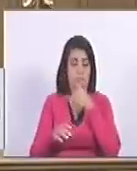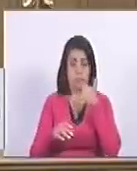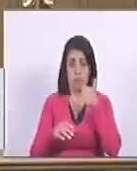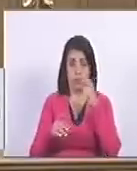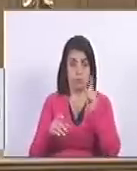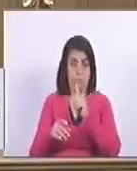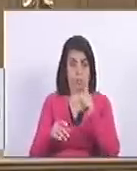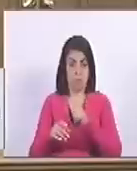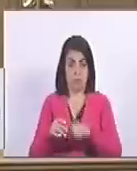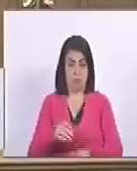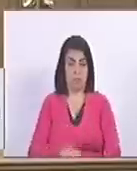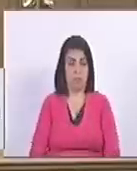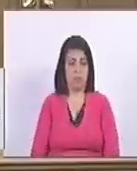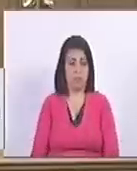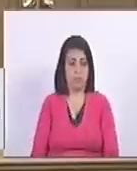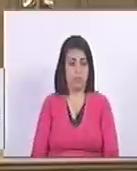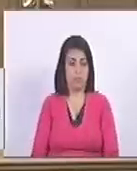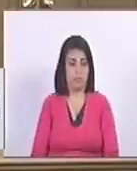buenas tampoco,